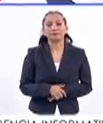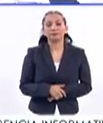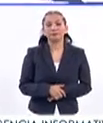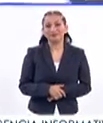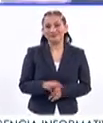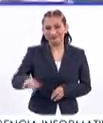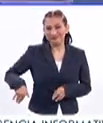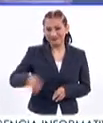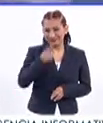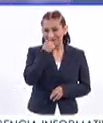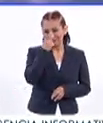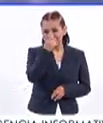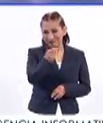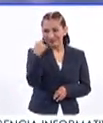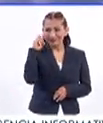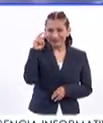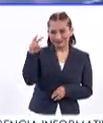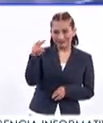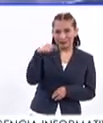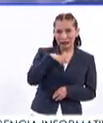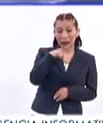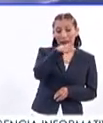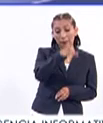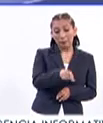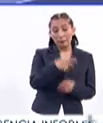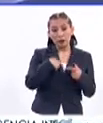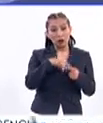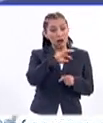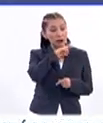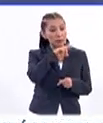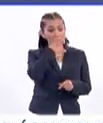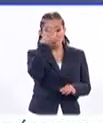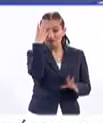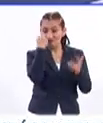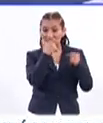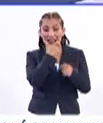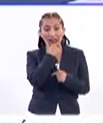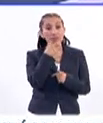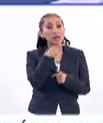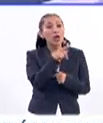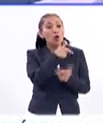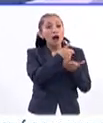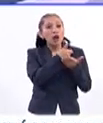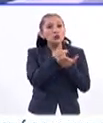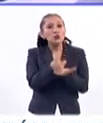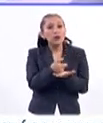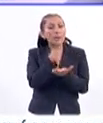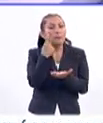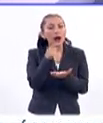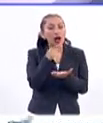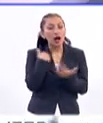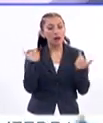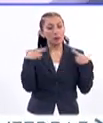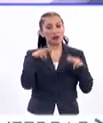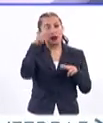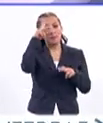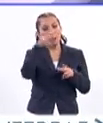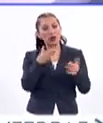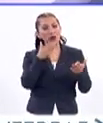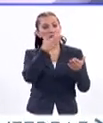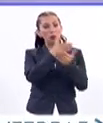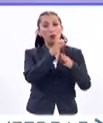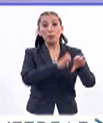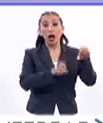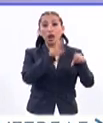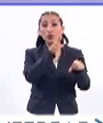Justo mencionaban que él fue una persona que rápidamente aprendió inglés, pero eso le permitió, por ejemplo, representar a México